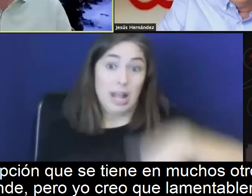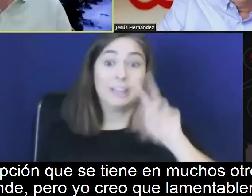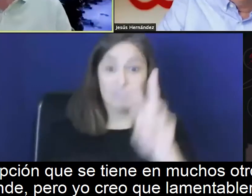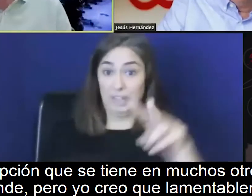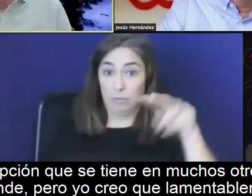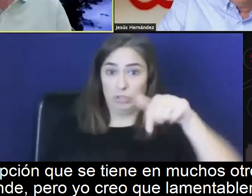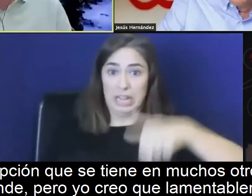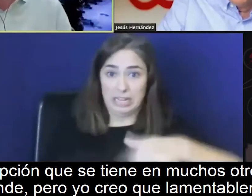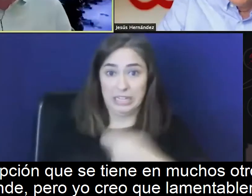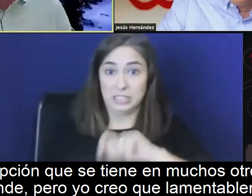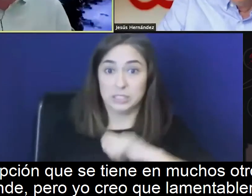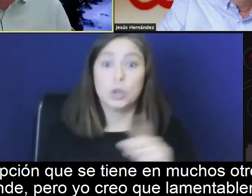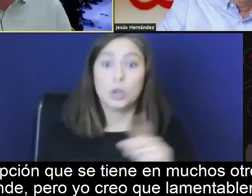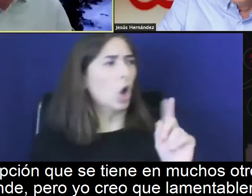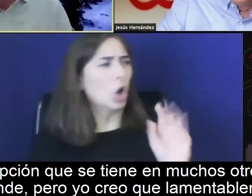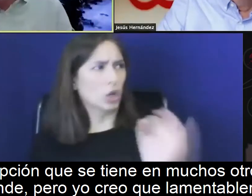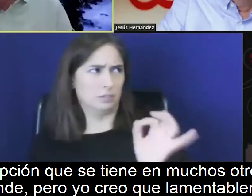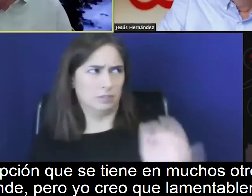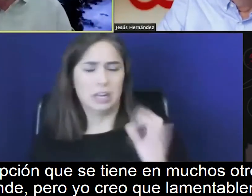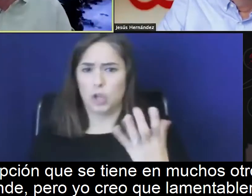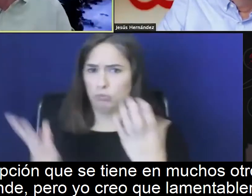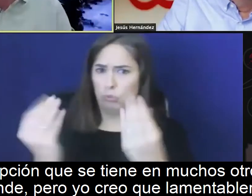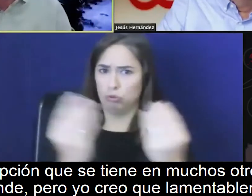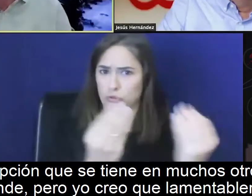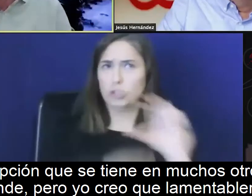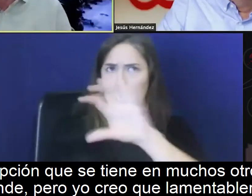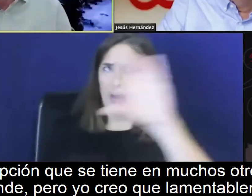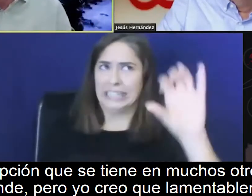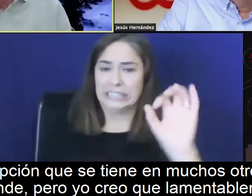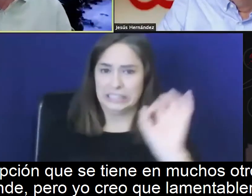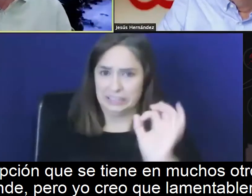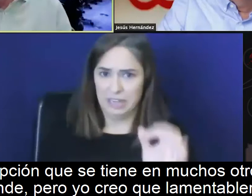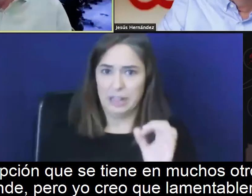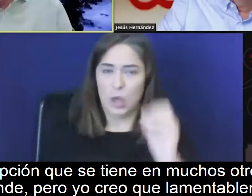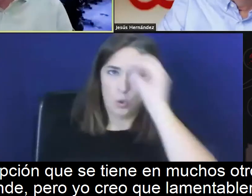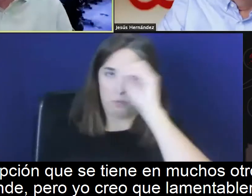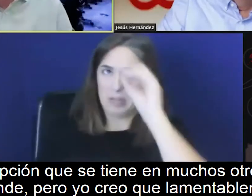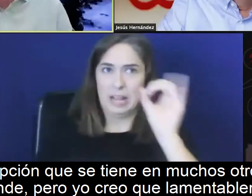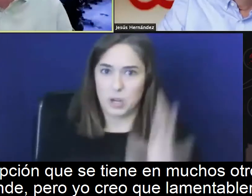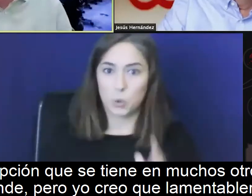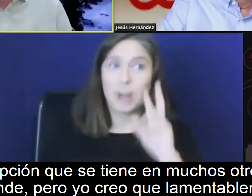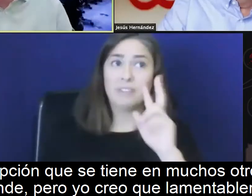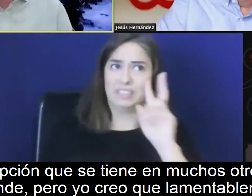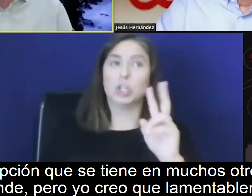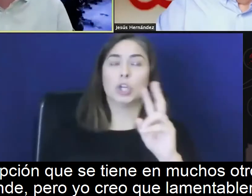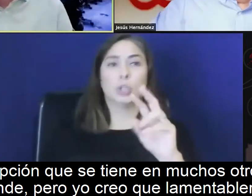no, los y es una lobbies. concepción que se tiene en muchos otros países y se entiende,